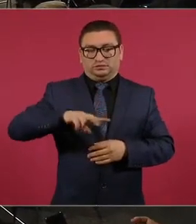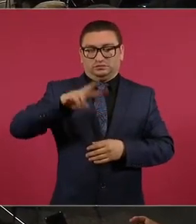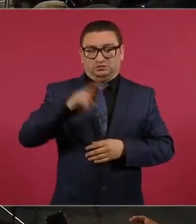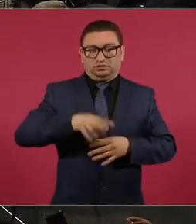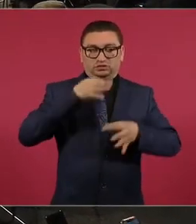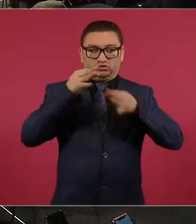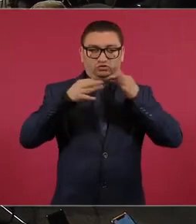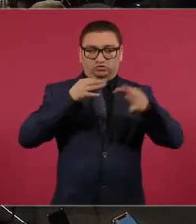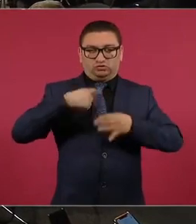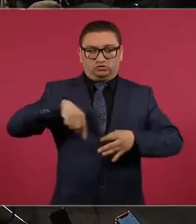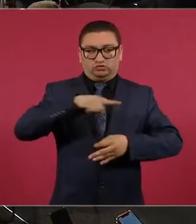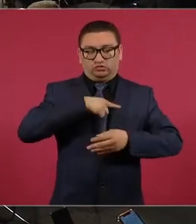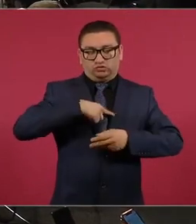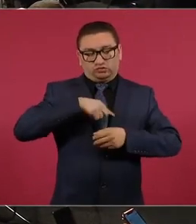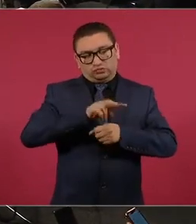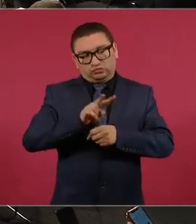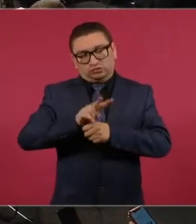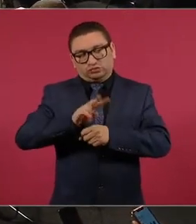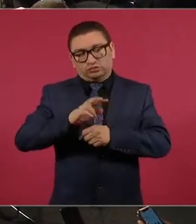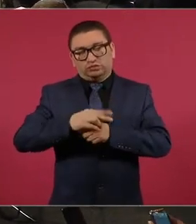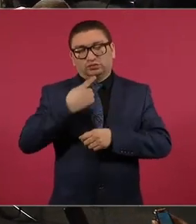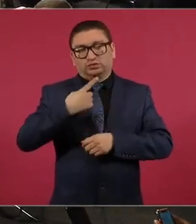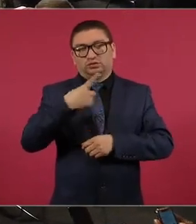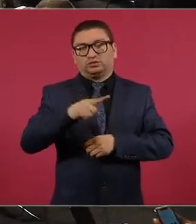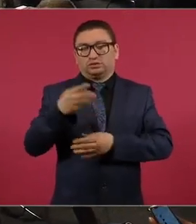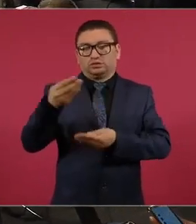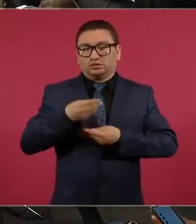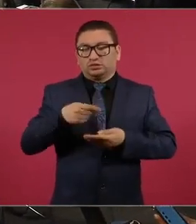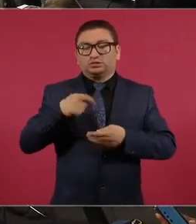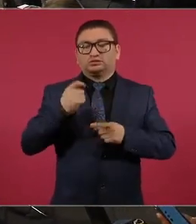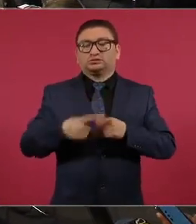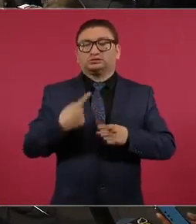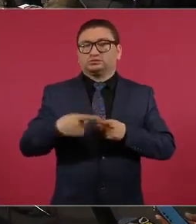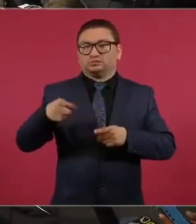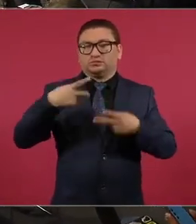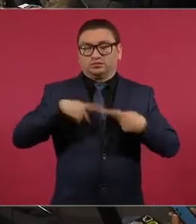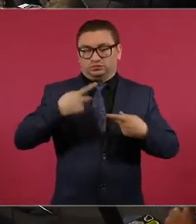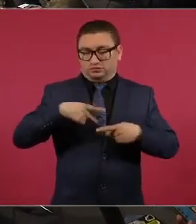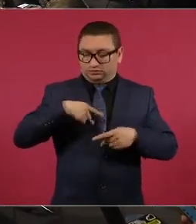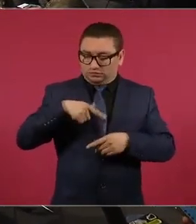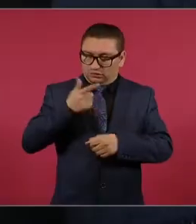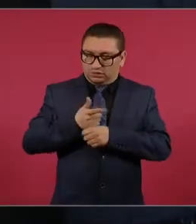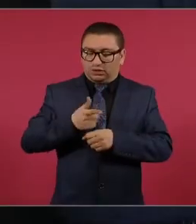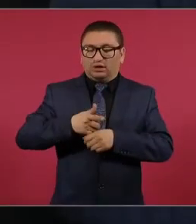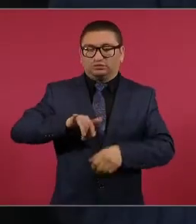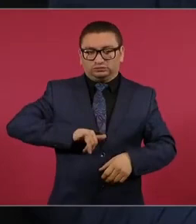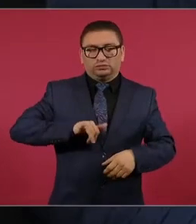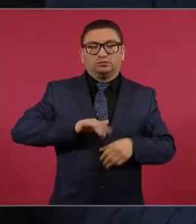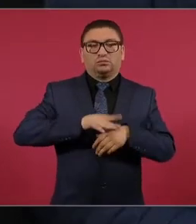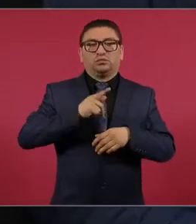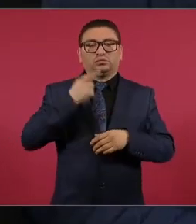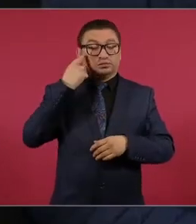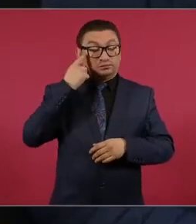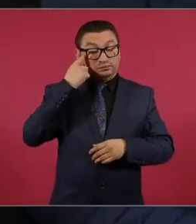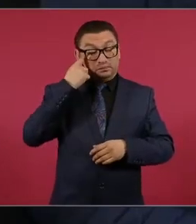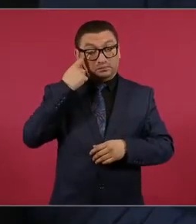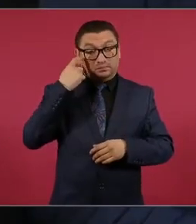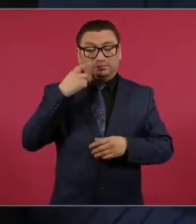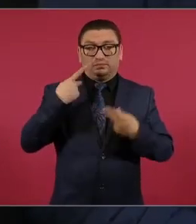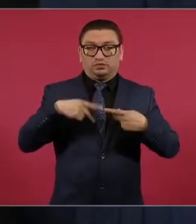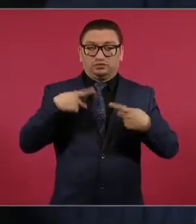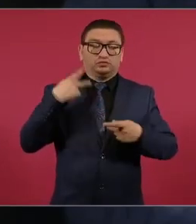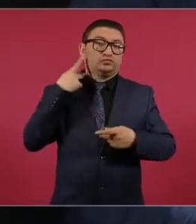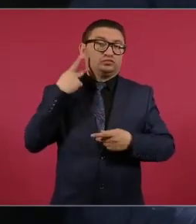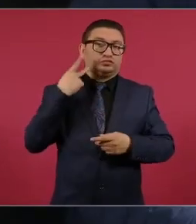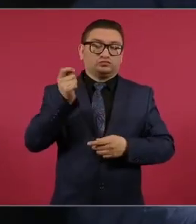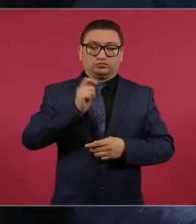recibimos y hemos dado seguimiento a una denuncia ciudadana que realmente nos llamó la atención porque involucra a políticos